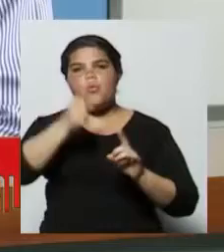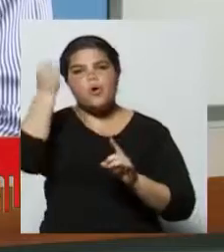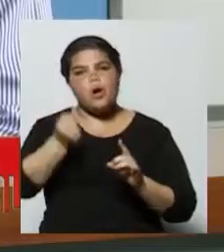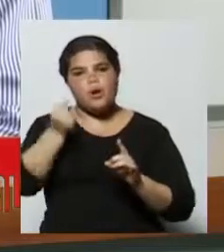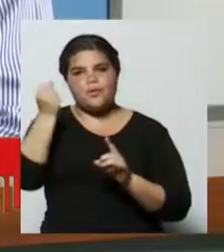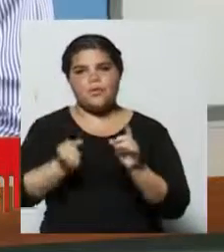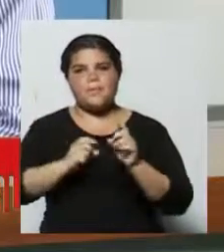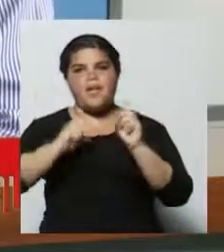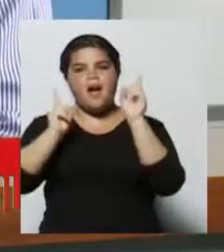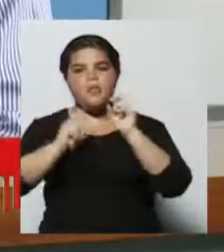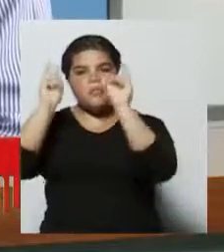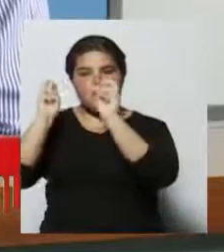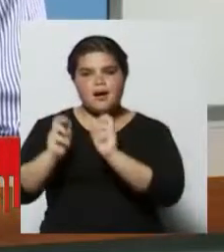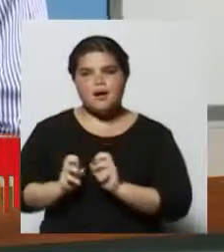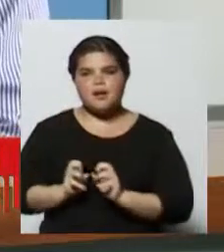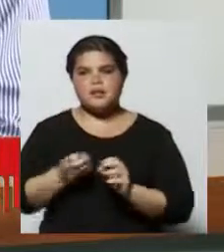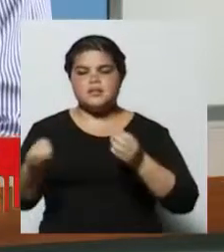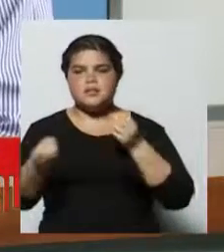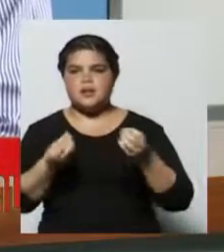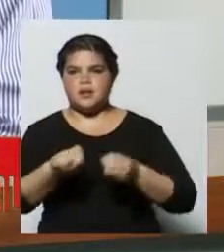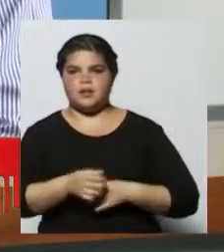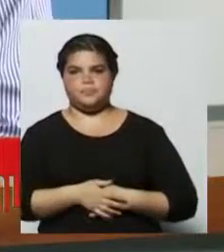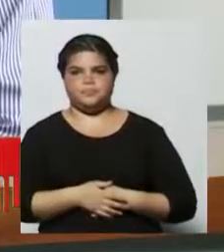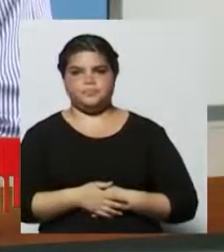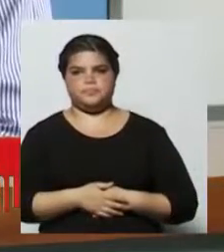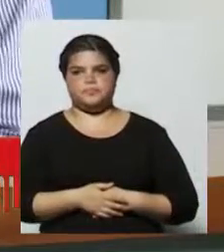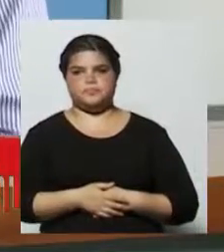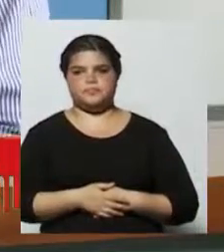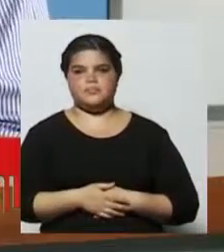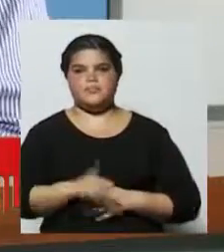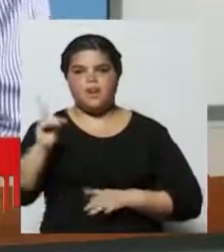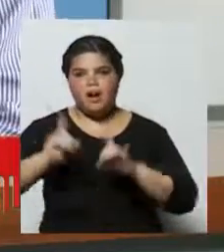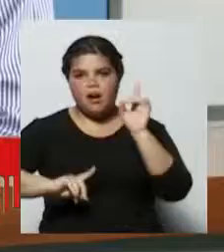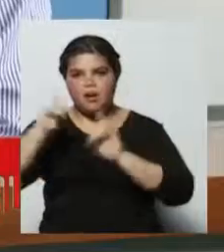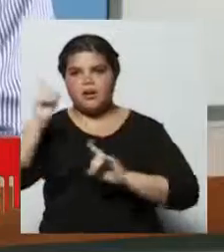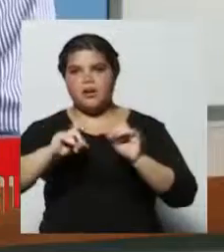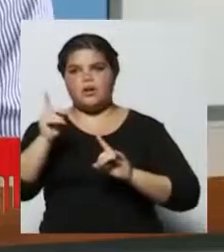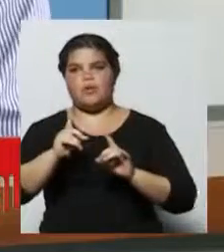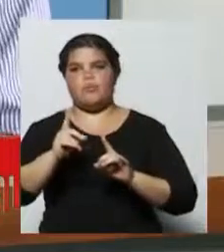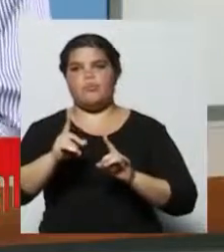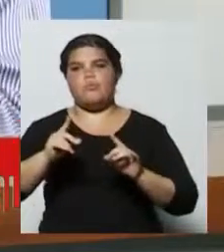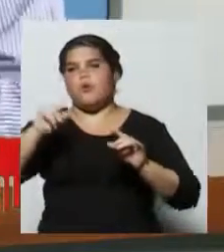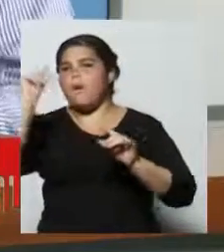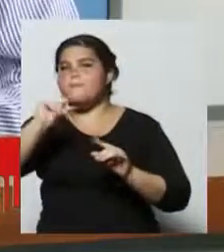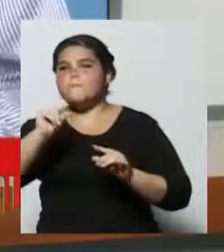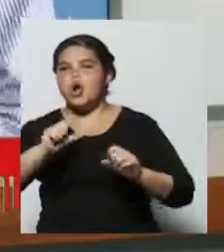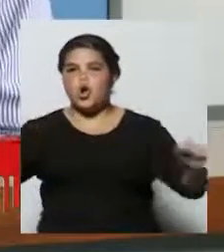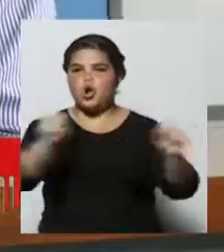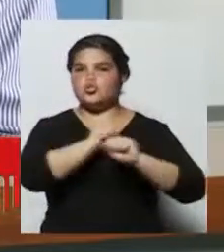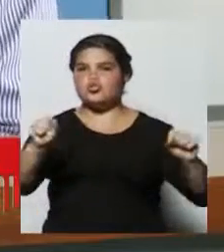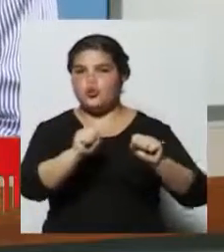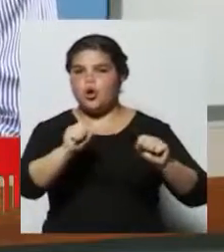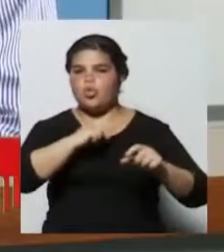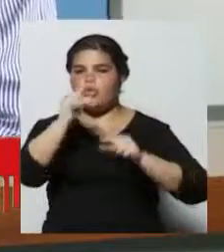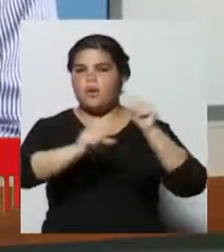que por ahí algunos son, digamos, explicitan más como Melconian, sí, el shock, aunque después se ha retraído un